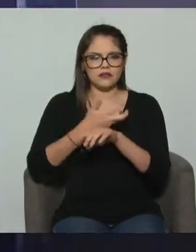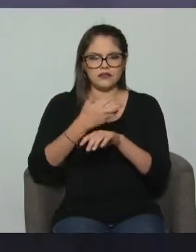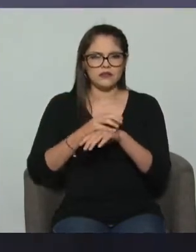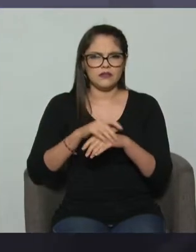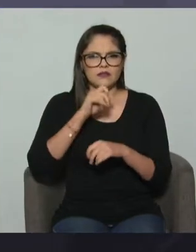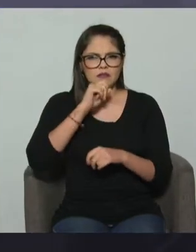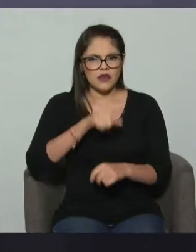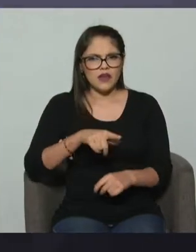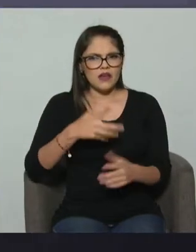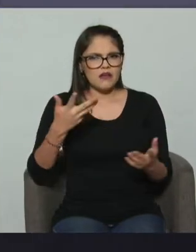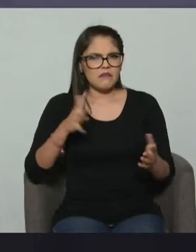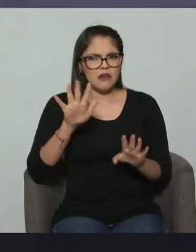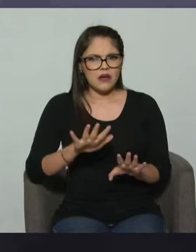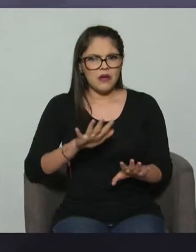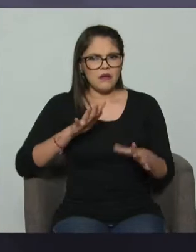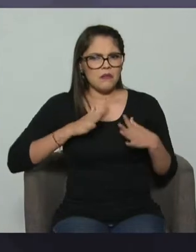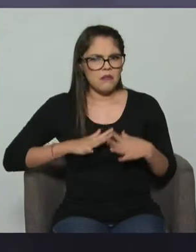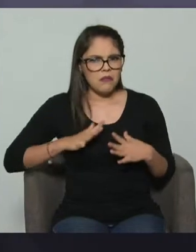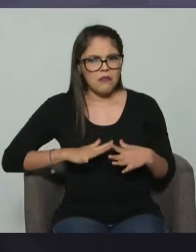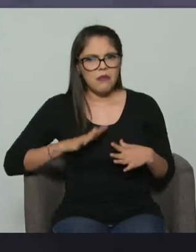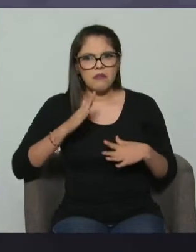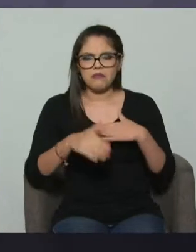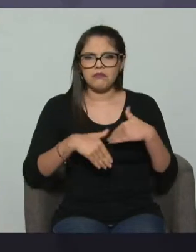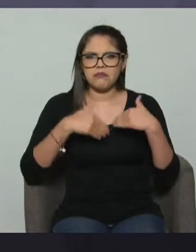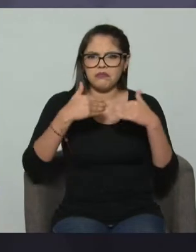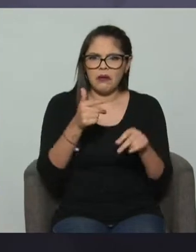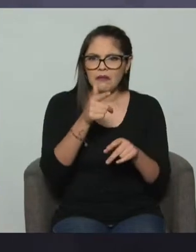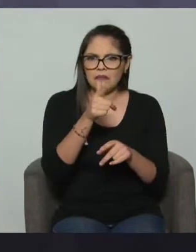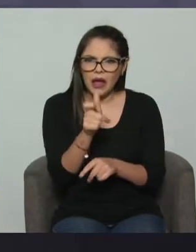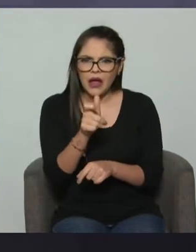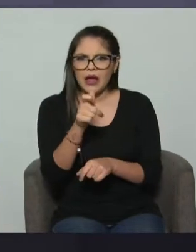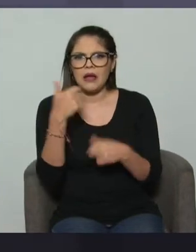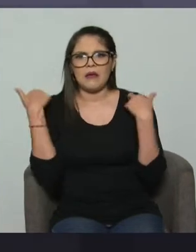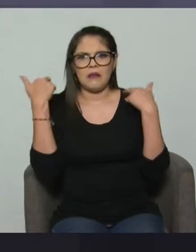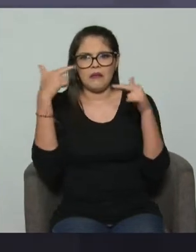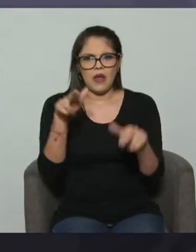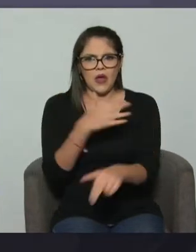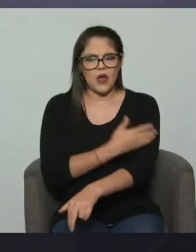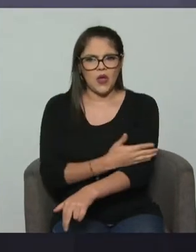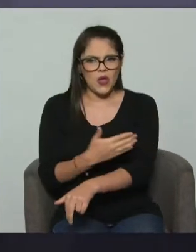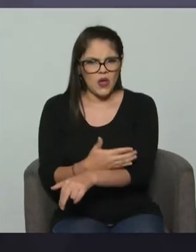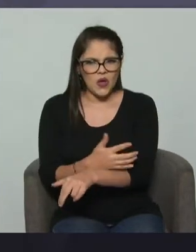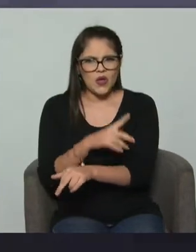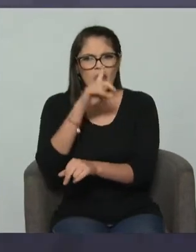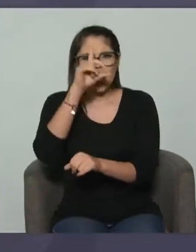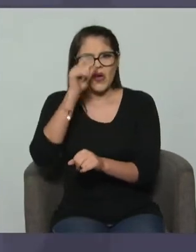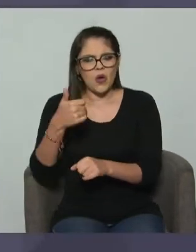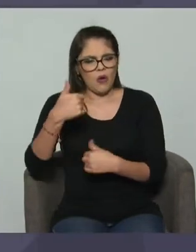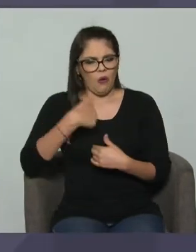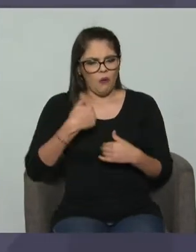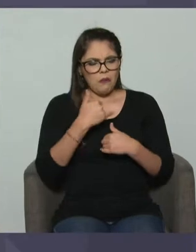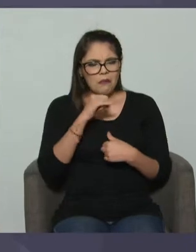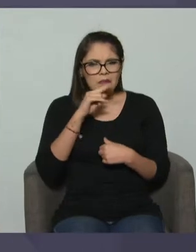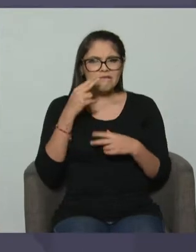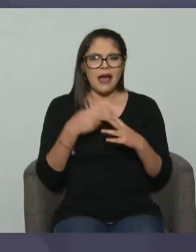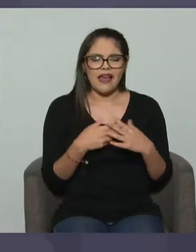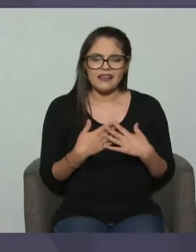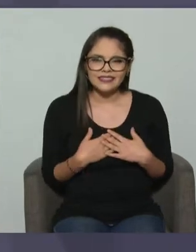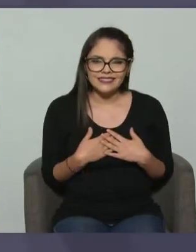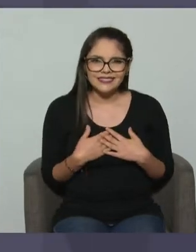nosotros estamos siendo, hemos sido, y que ellos efectivamente sí generen este